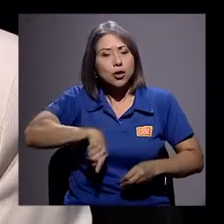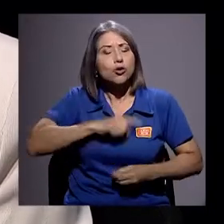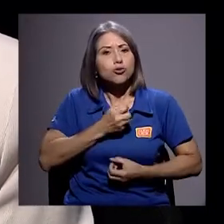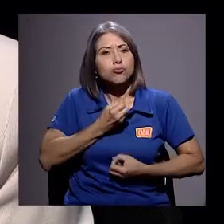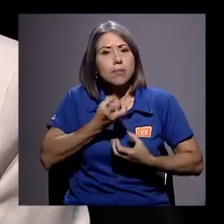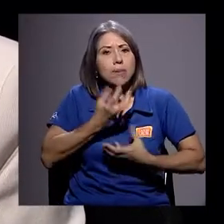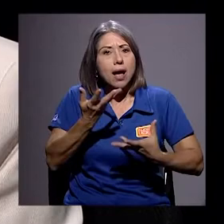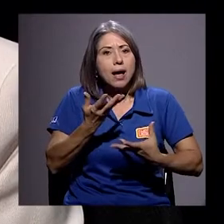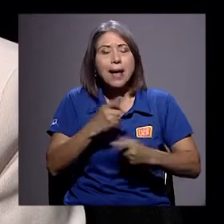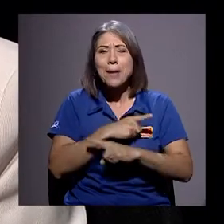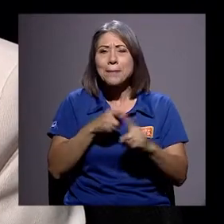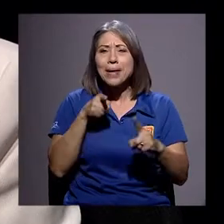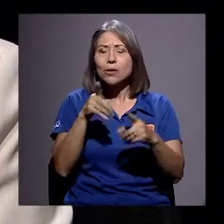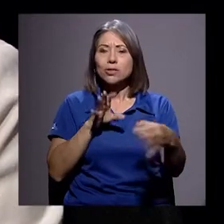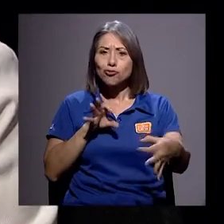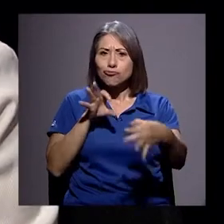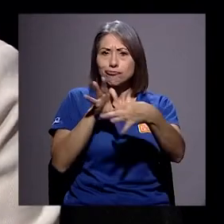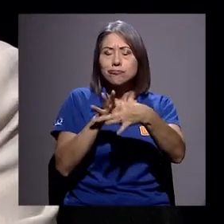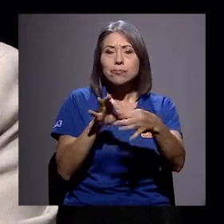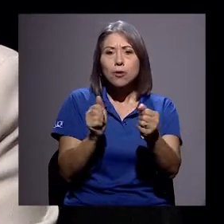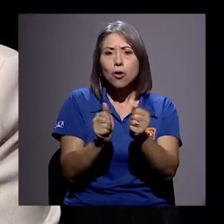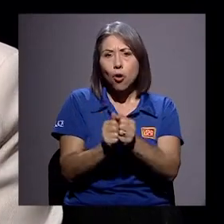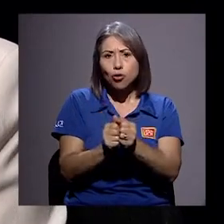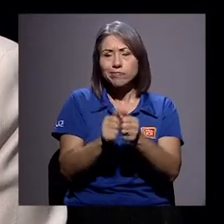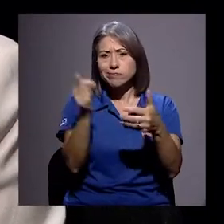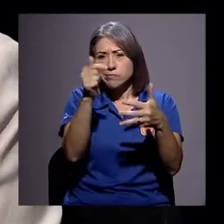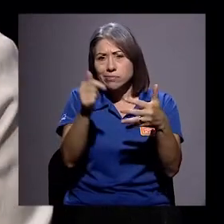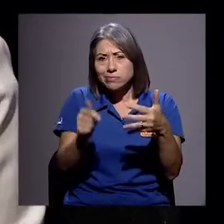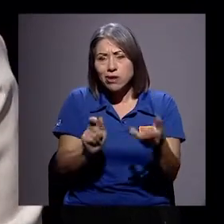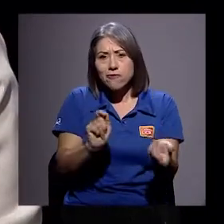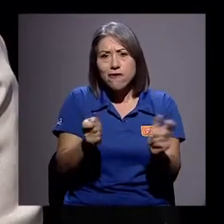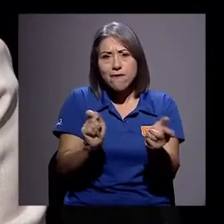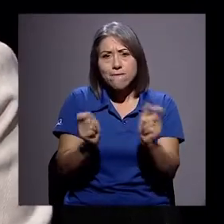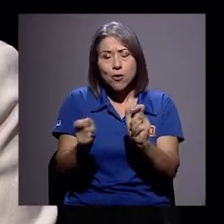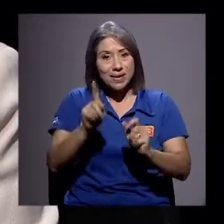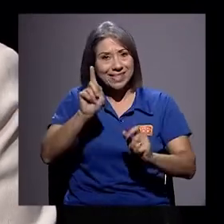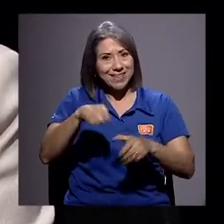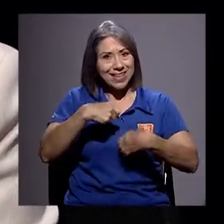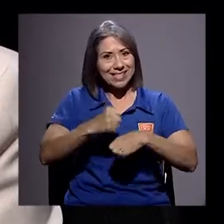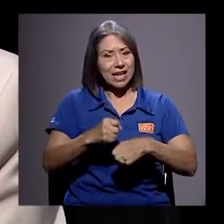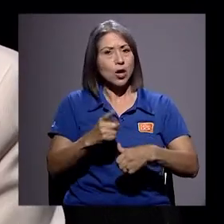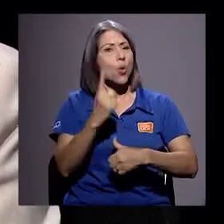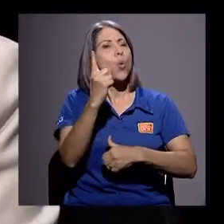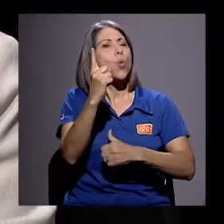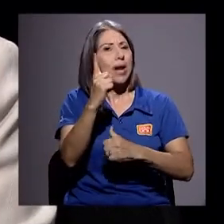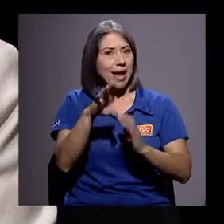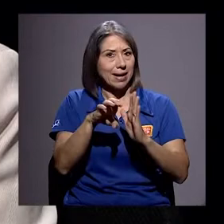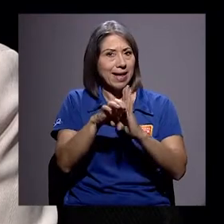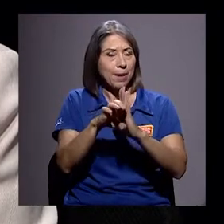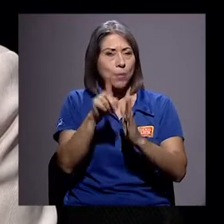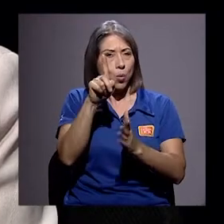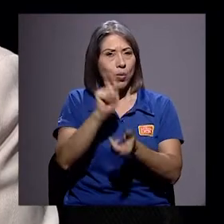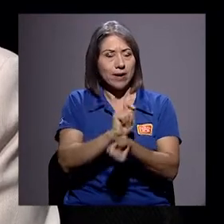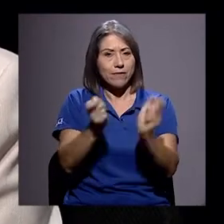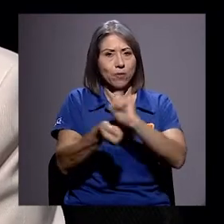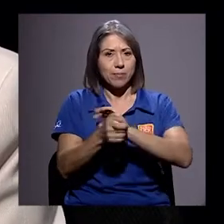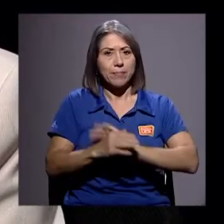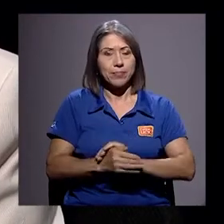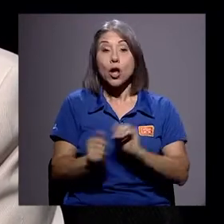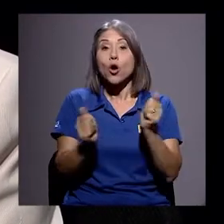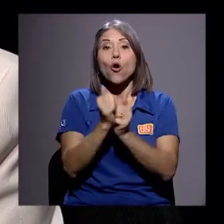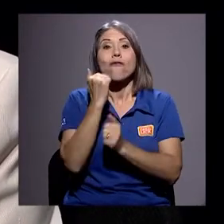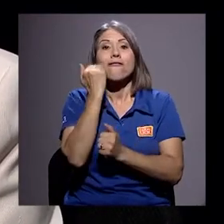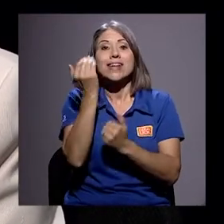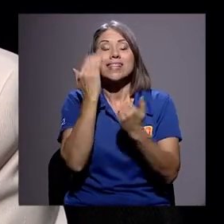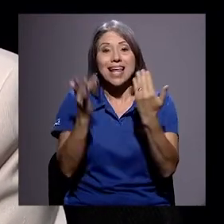pero tiene mucho que ver con una serie de reformas que habría que hacer una de ellas es por ejemplo con las facilidades que ofrece